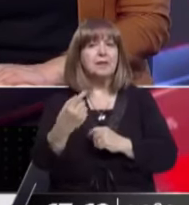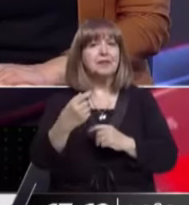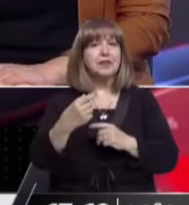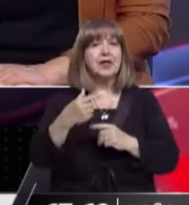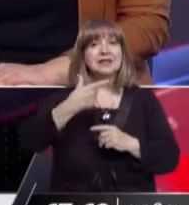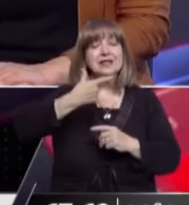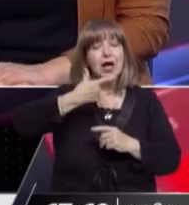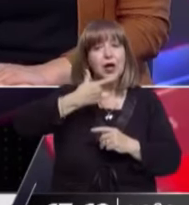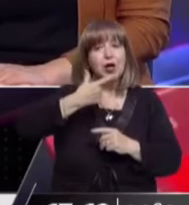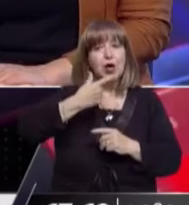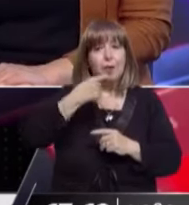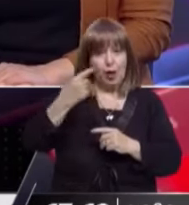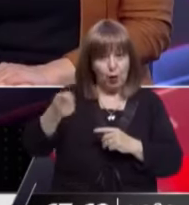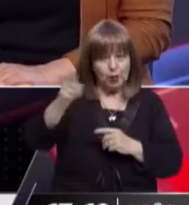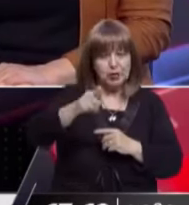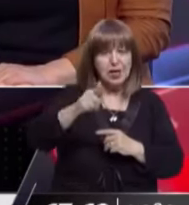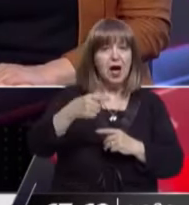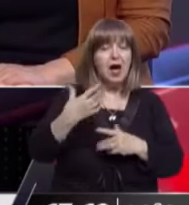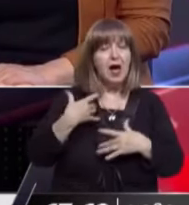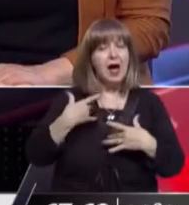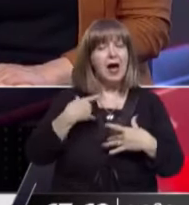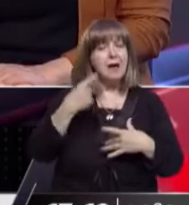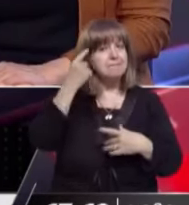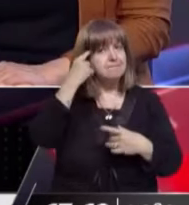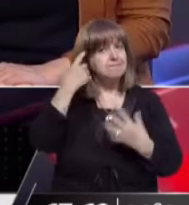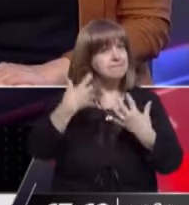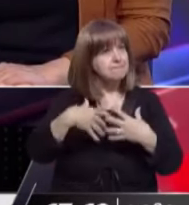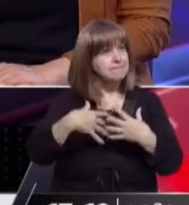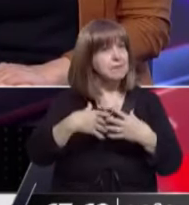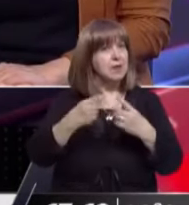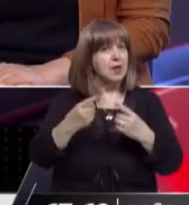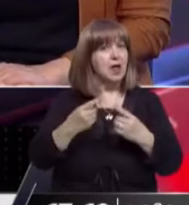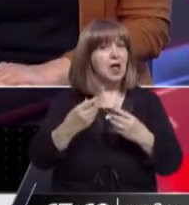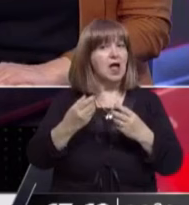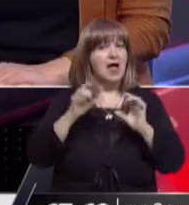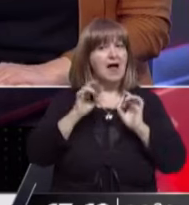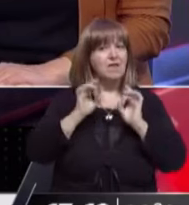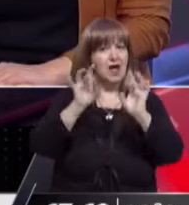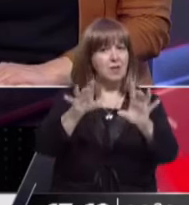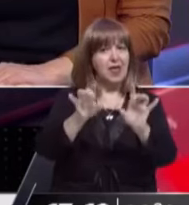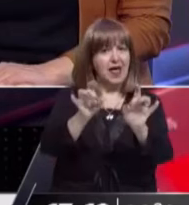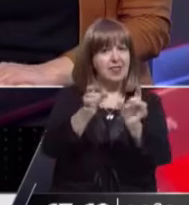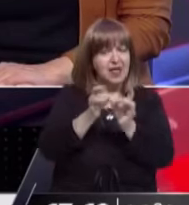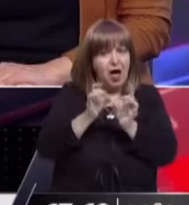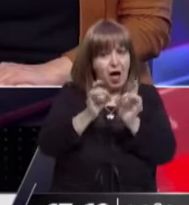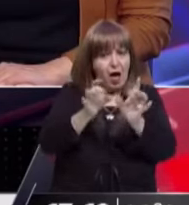y mujeres, jóvenes, adolescentes, de las enfermedades que podemos llegar a adquirir o no?